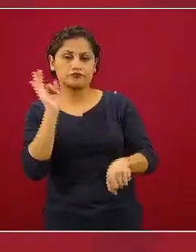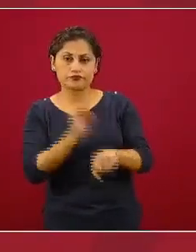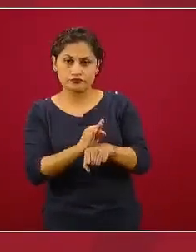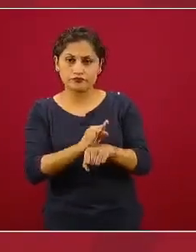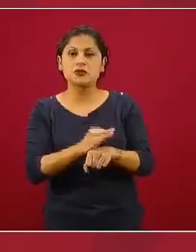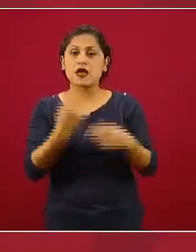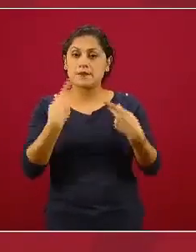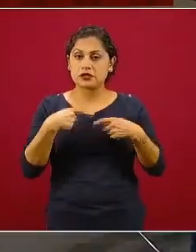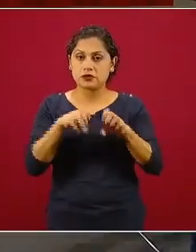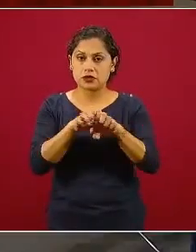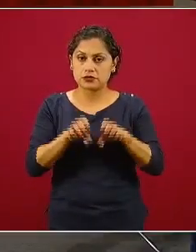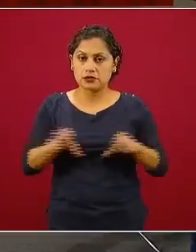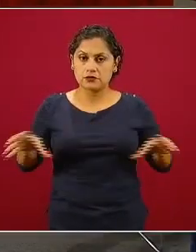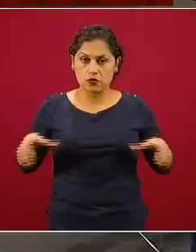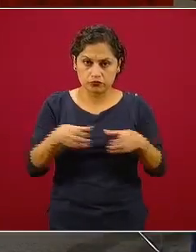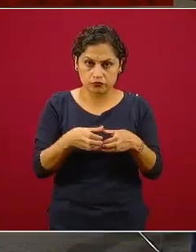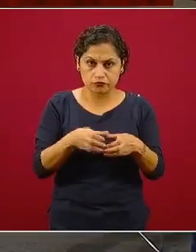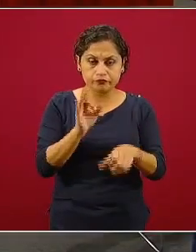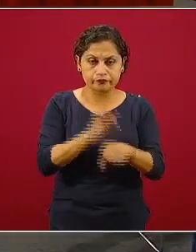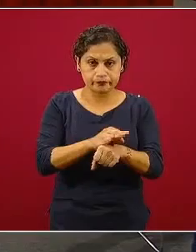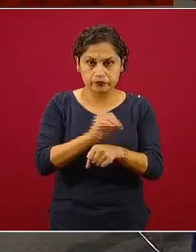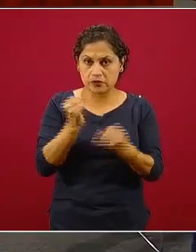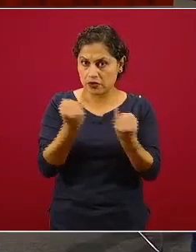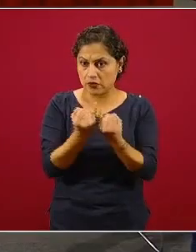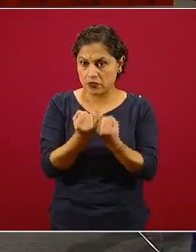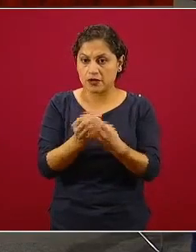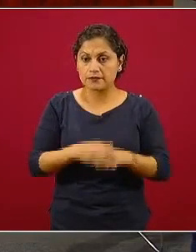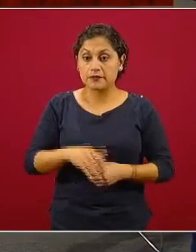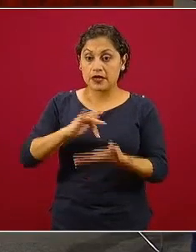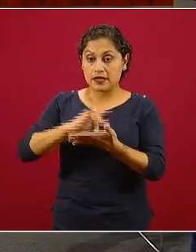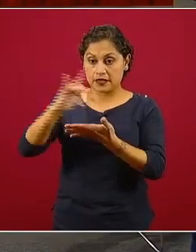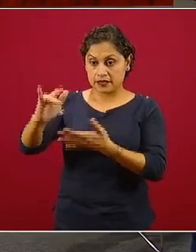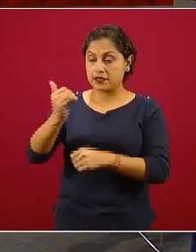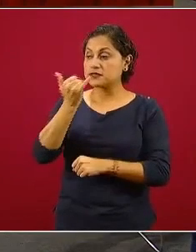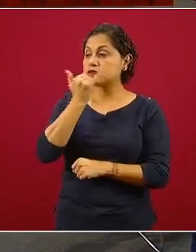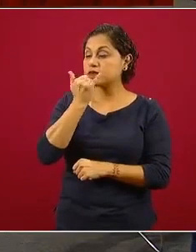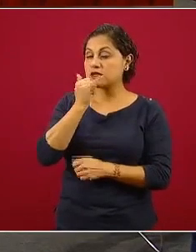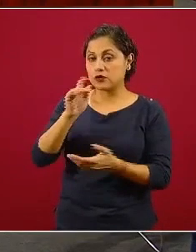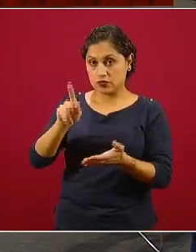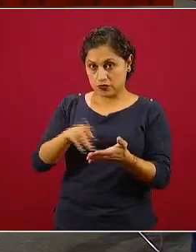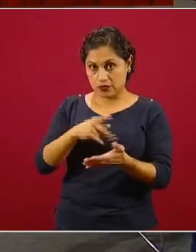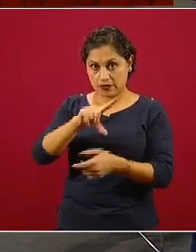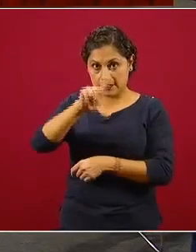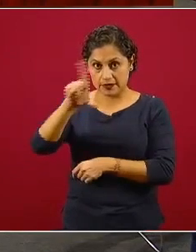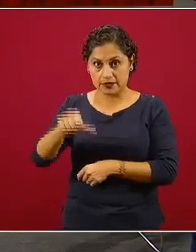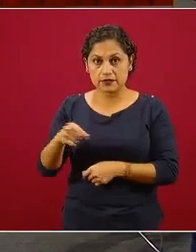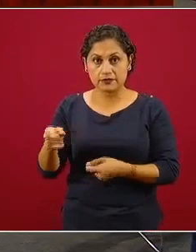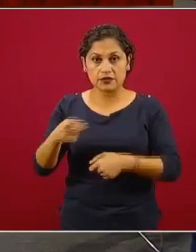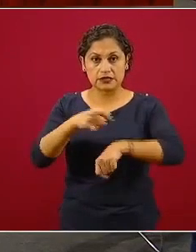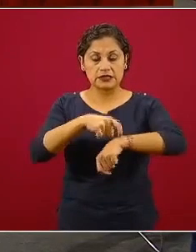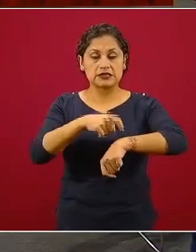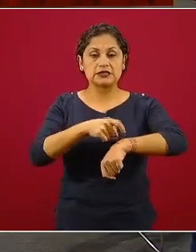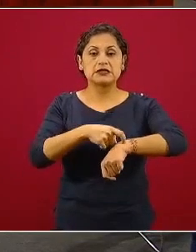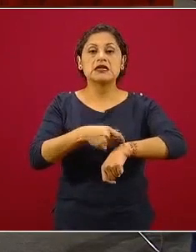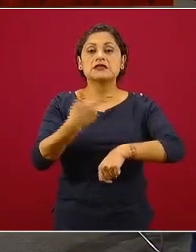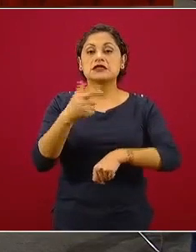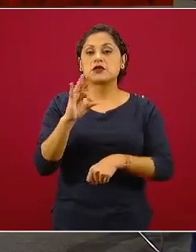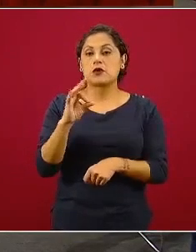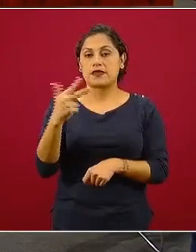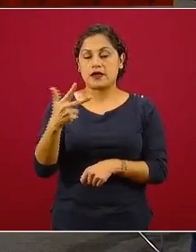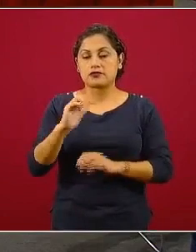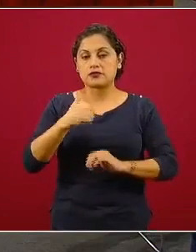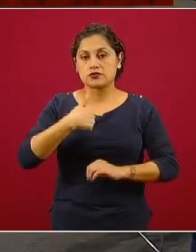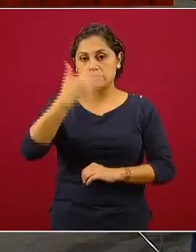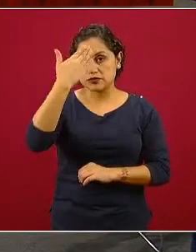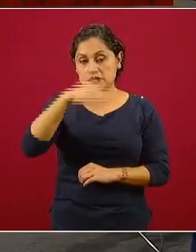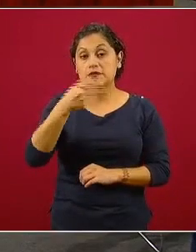personas de la comitiva. Muchas gracias. Déjenme pararme, ahorita abrimos nuevamente, estoy consciente que son las 19:48, pero para que esto